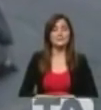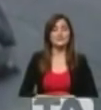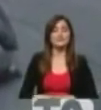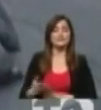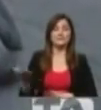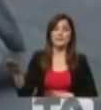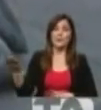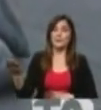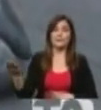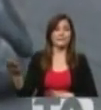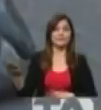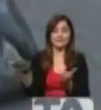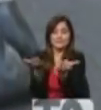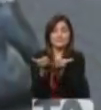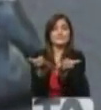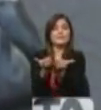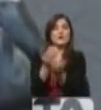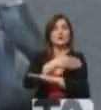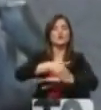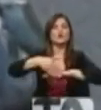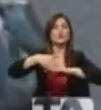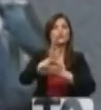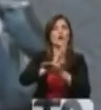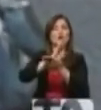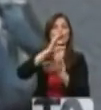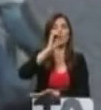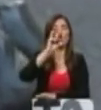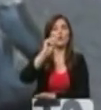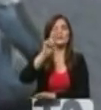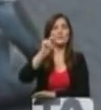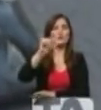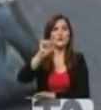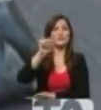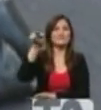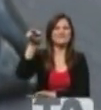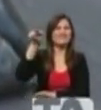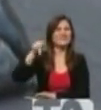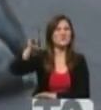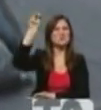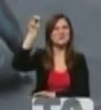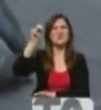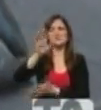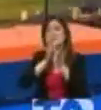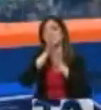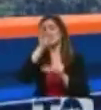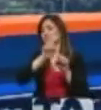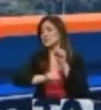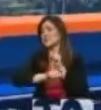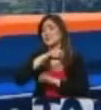Repletos, así lucen los contenedores ubicados en la Comuna Baja, en el norte de la urbe, provocando una muy mala imagen del sector.